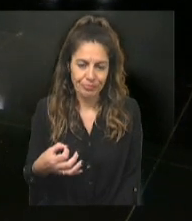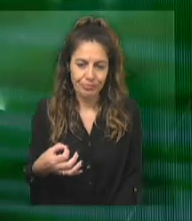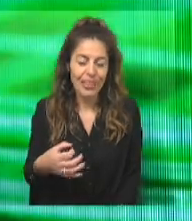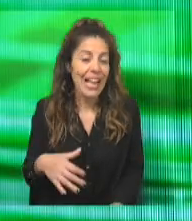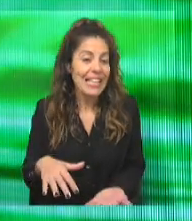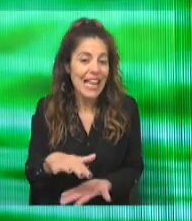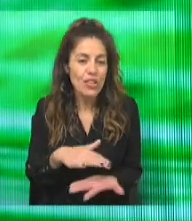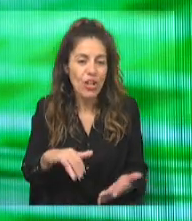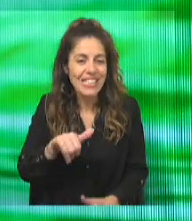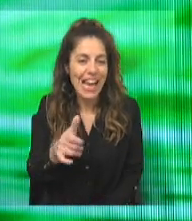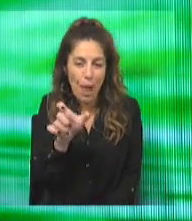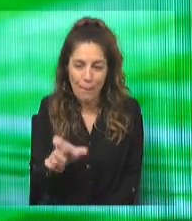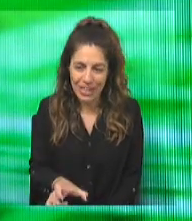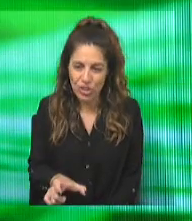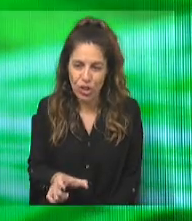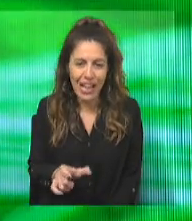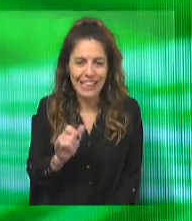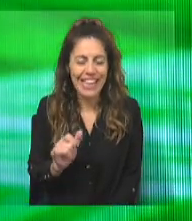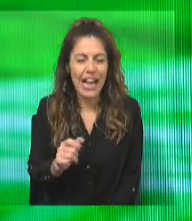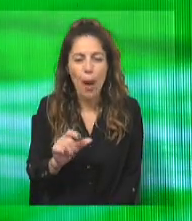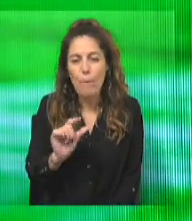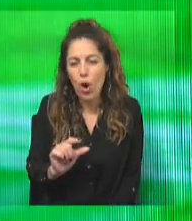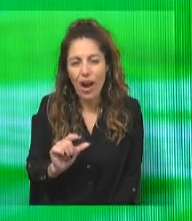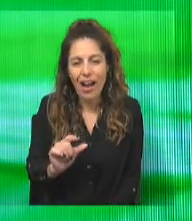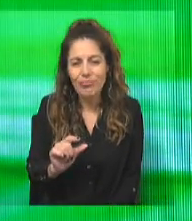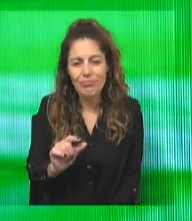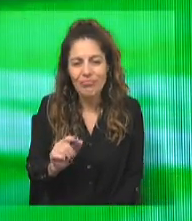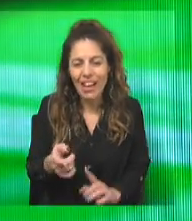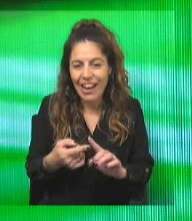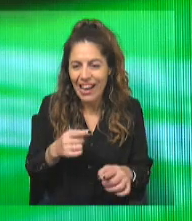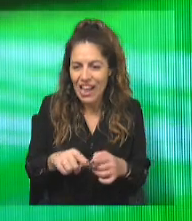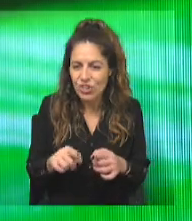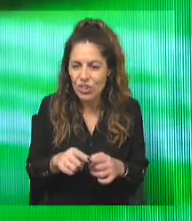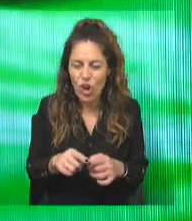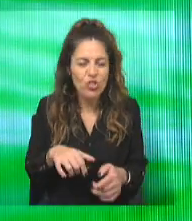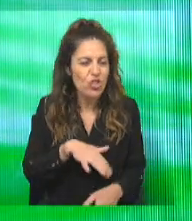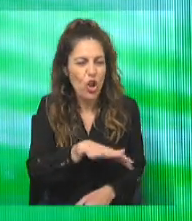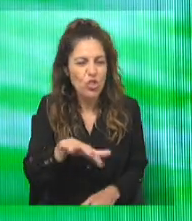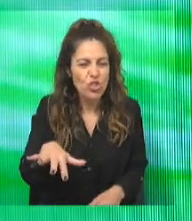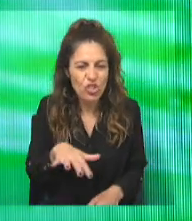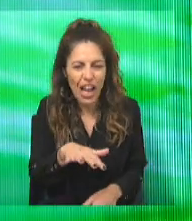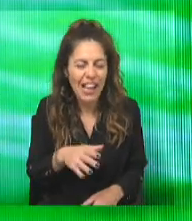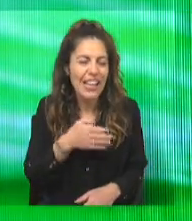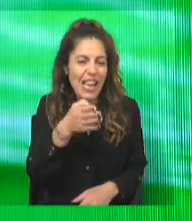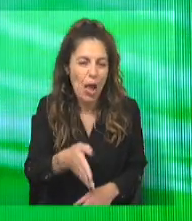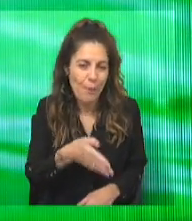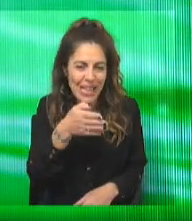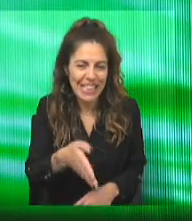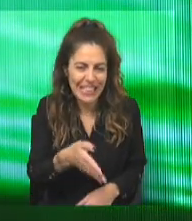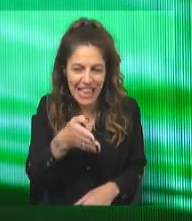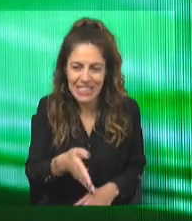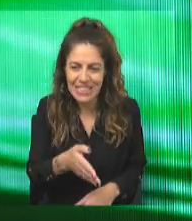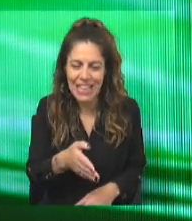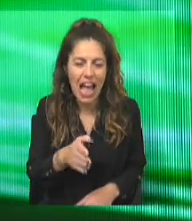hecho de que ya la gente tenga poca interacción eh social que la militancia de alguna forma